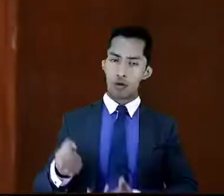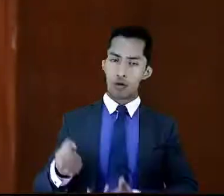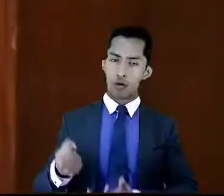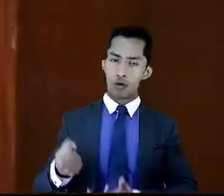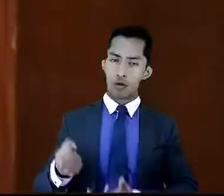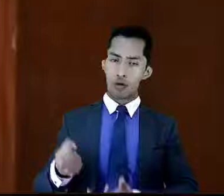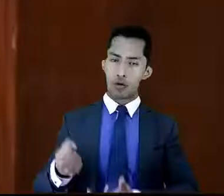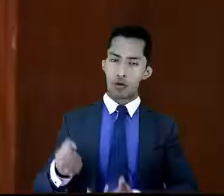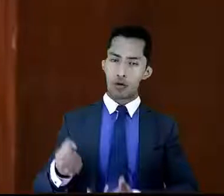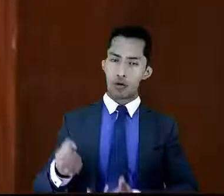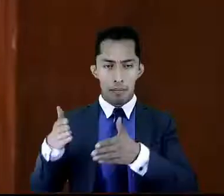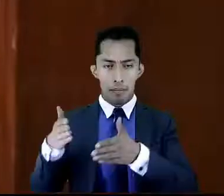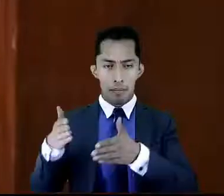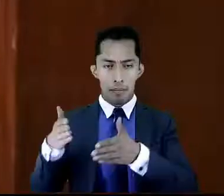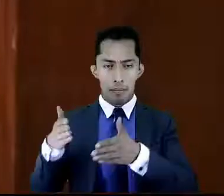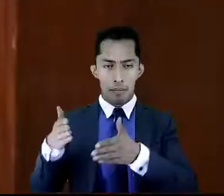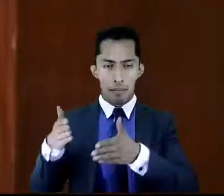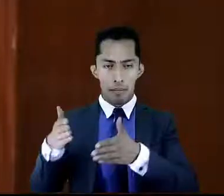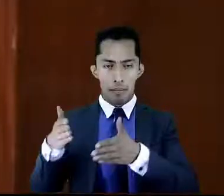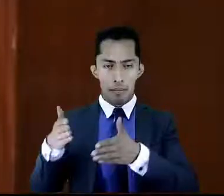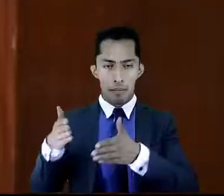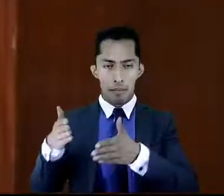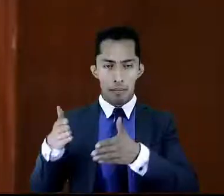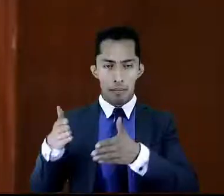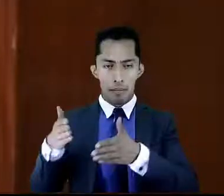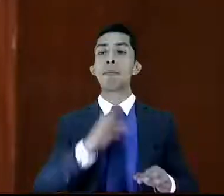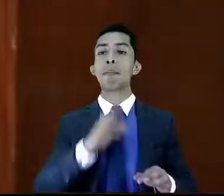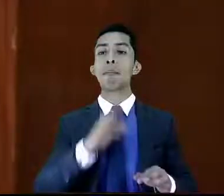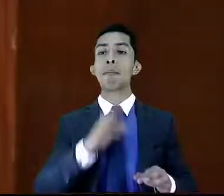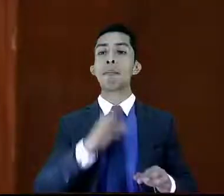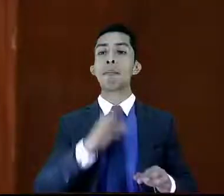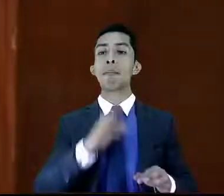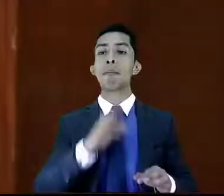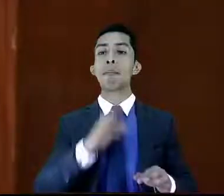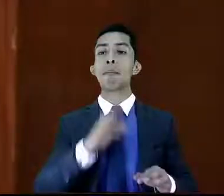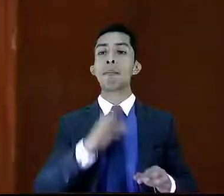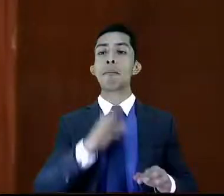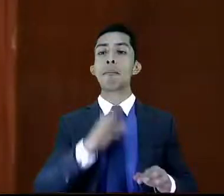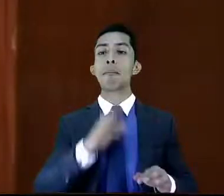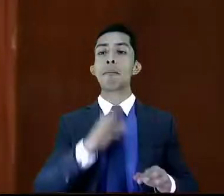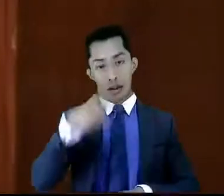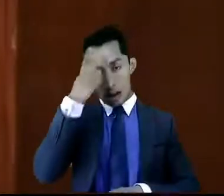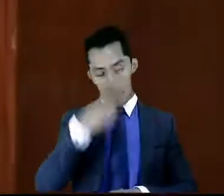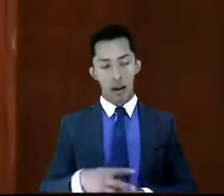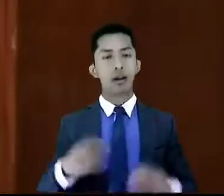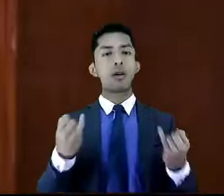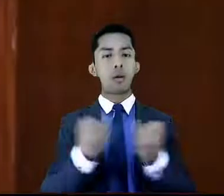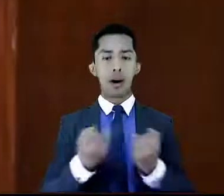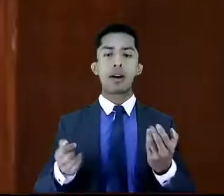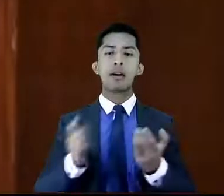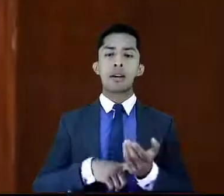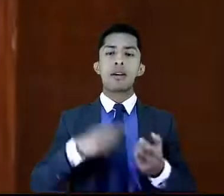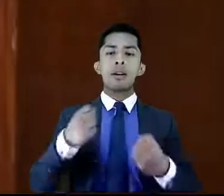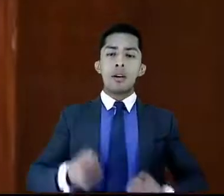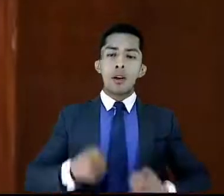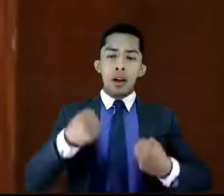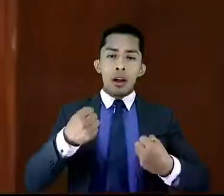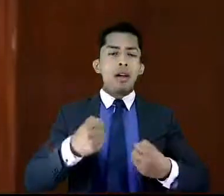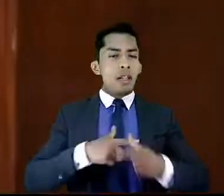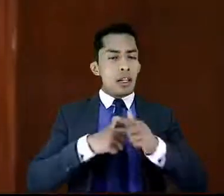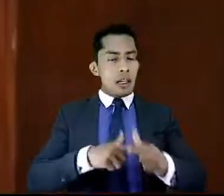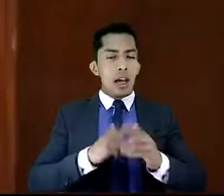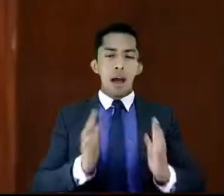específicos, mejorar la calidad de vida de los mexiquenses y el fortalecimiento de la democracia. Exigiremos